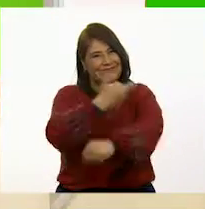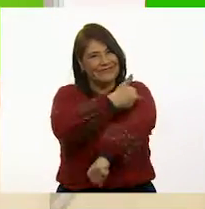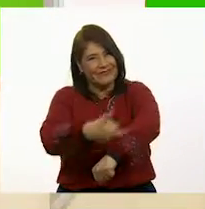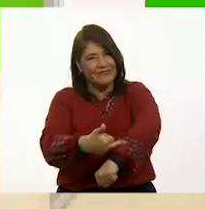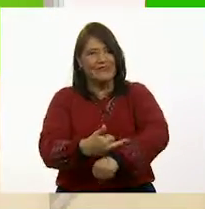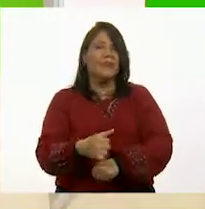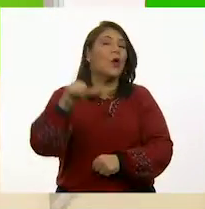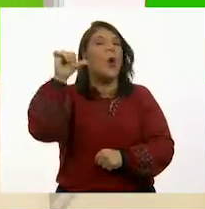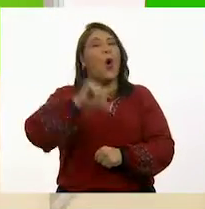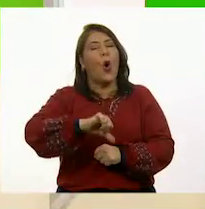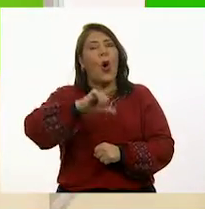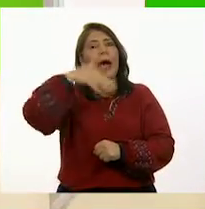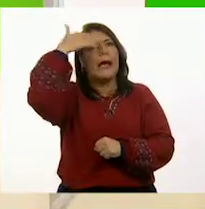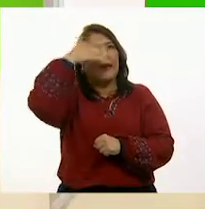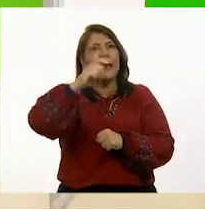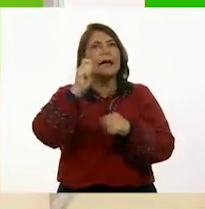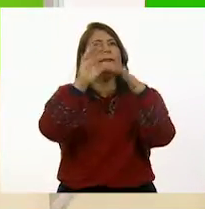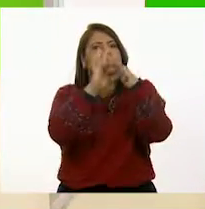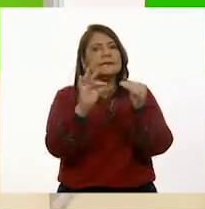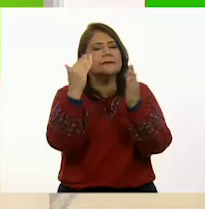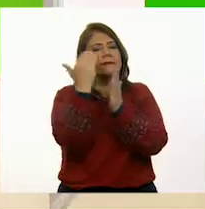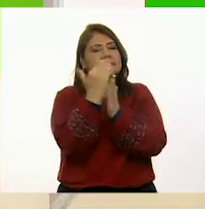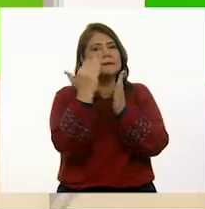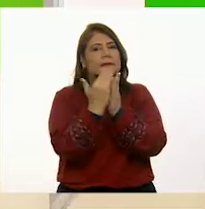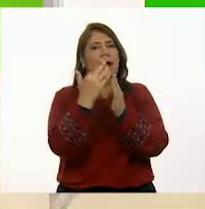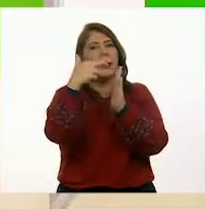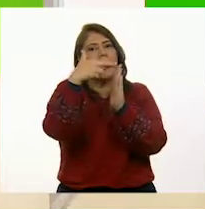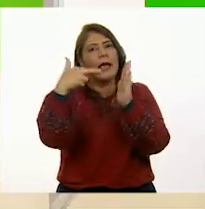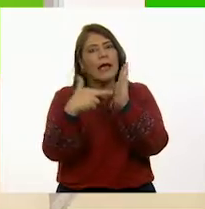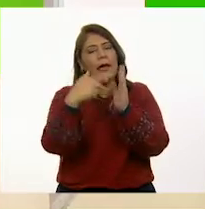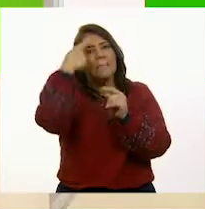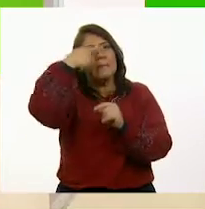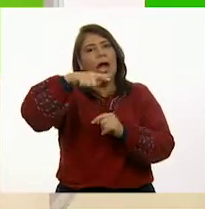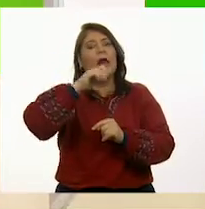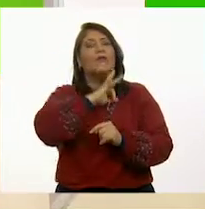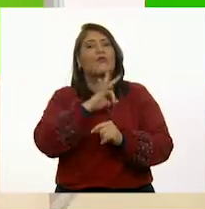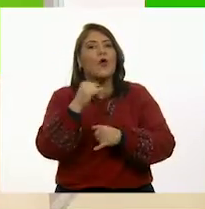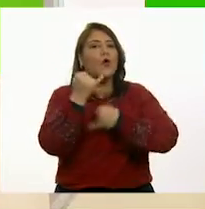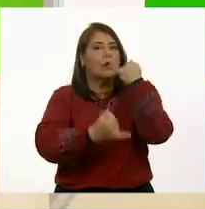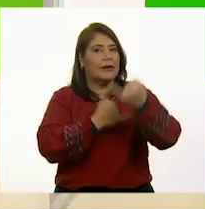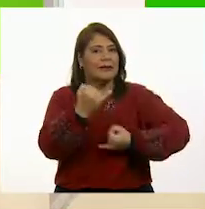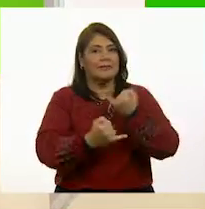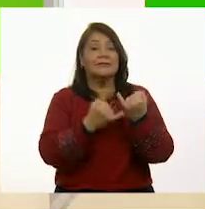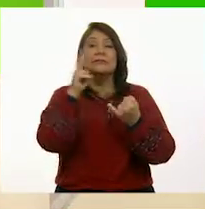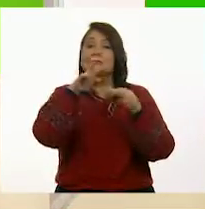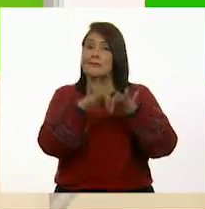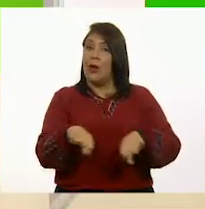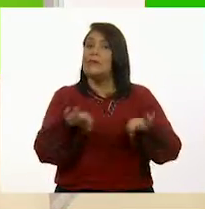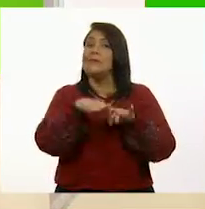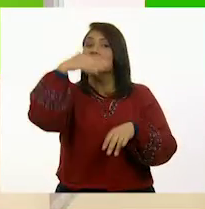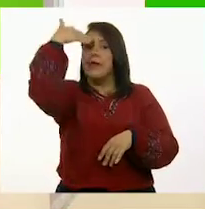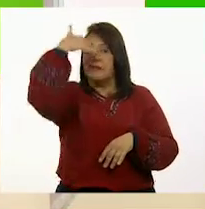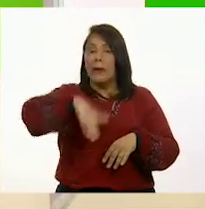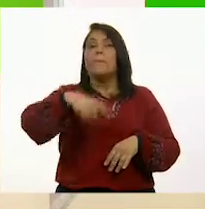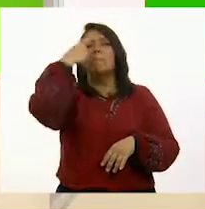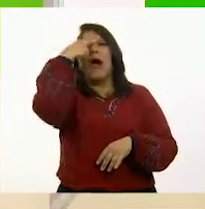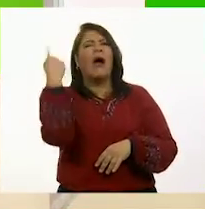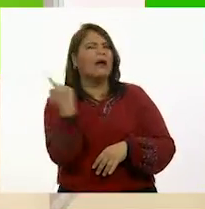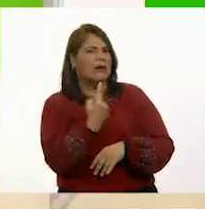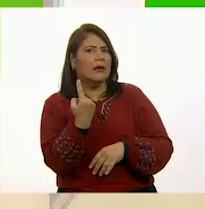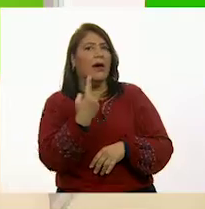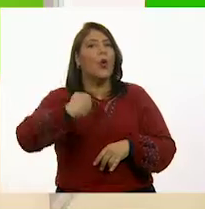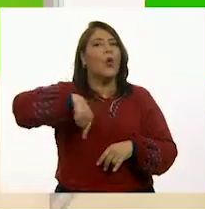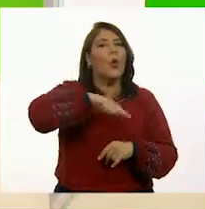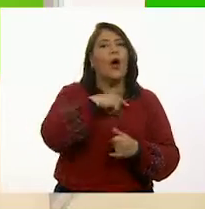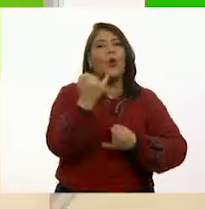hoy conocimos las instrucciones de diferentes juegos y nos dimos cuenta que es muy importante conocerlas para saber qué hacer y